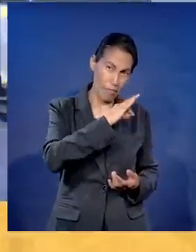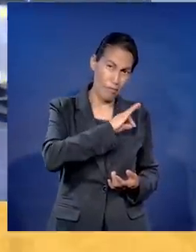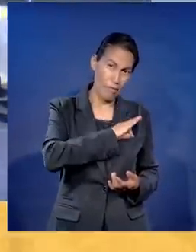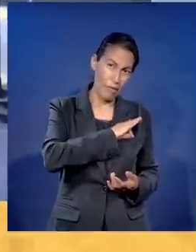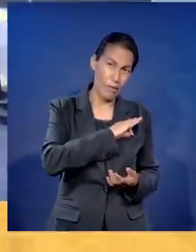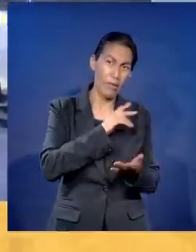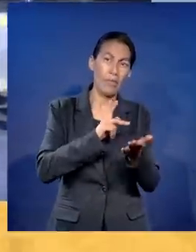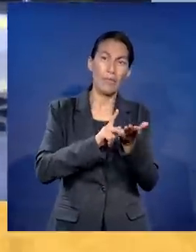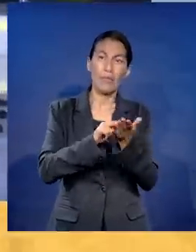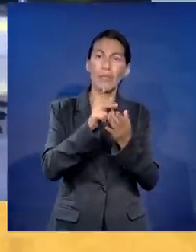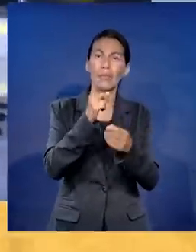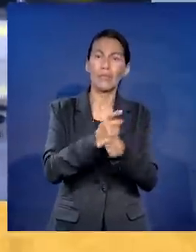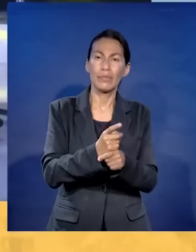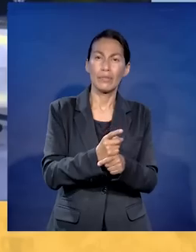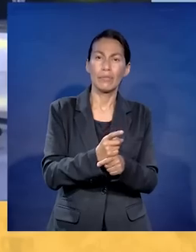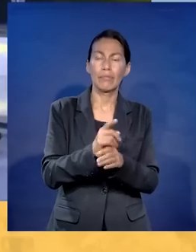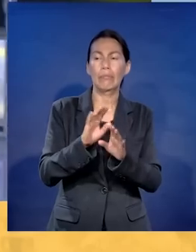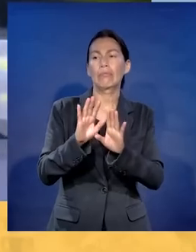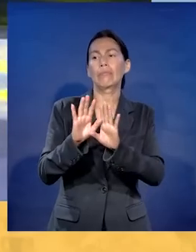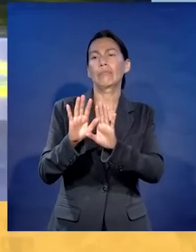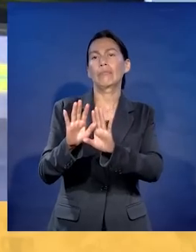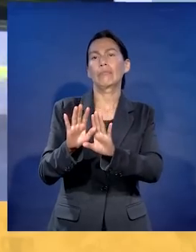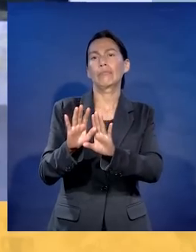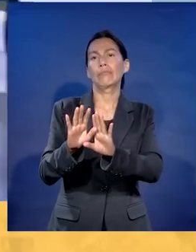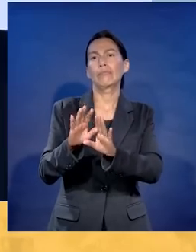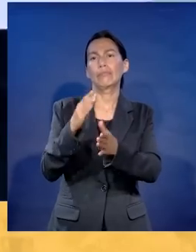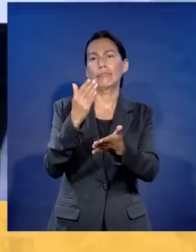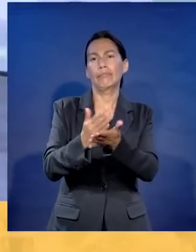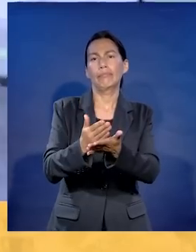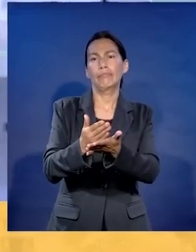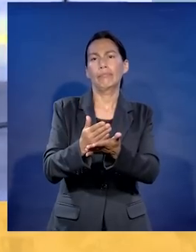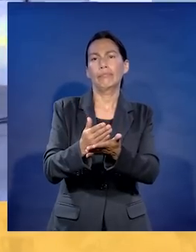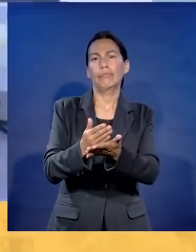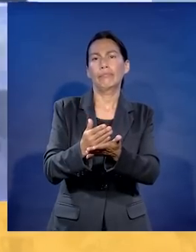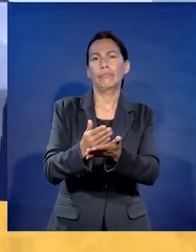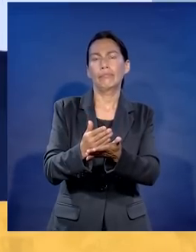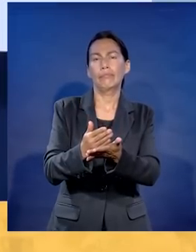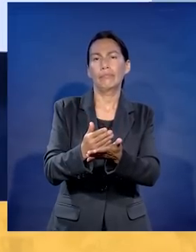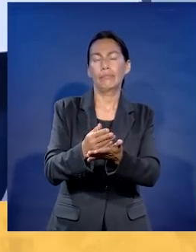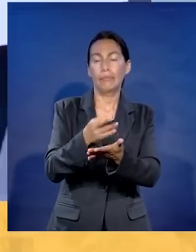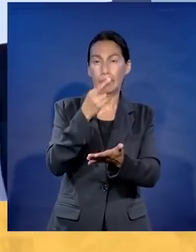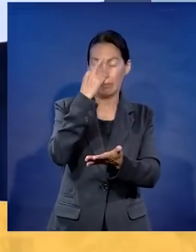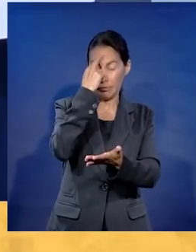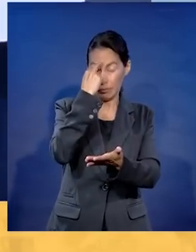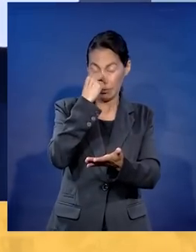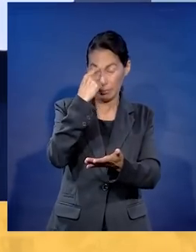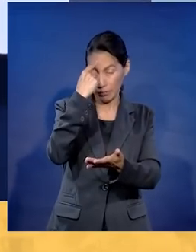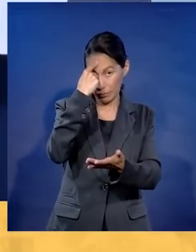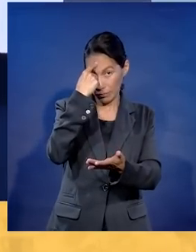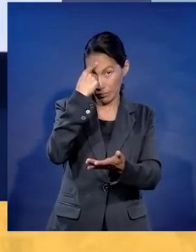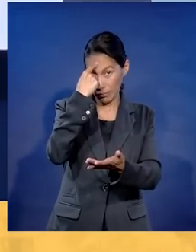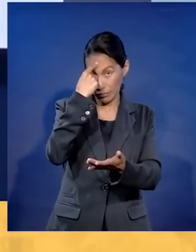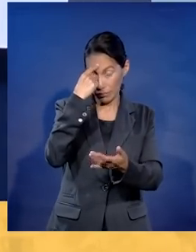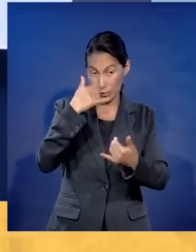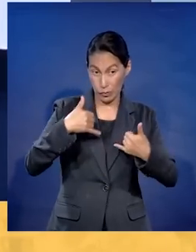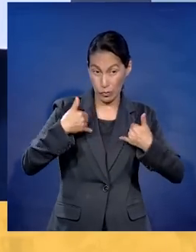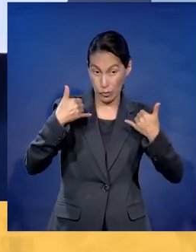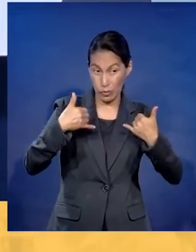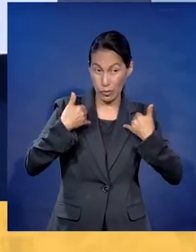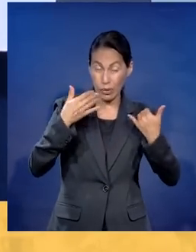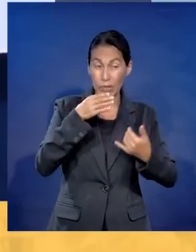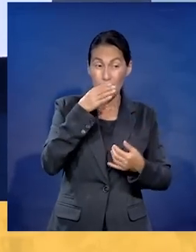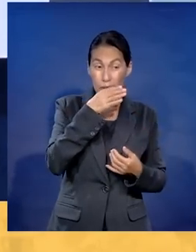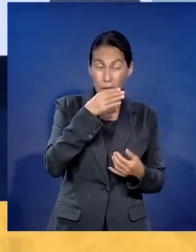Hey hay peligro allá voluntad ataca voluntad dice eh vale A dónde va usted y